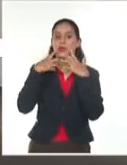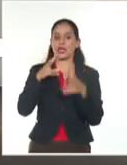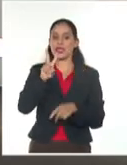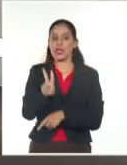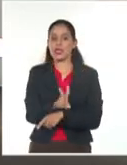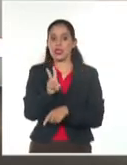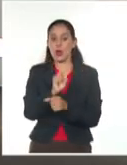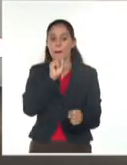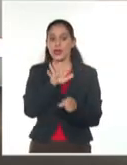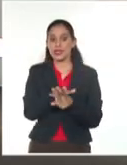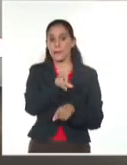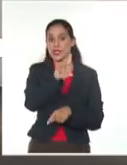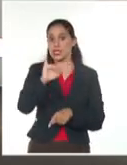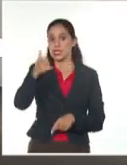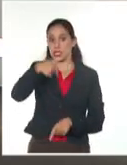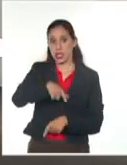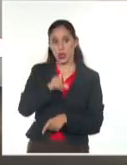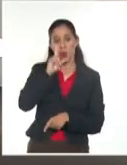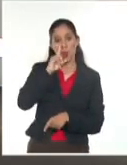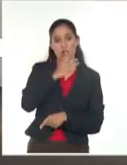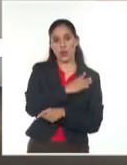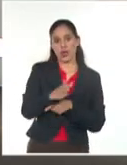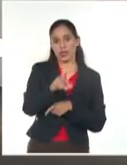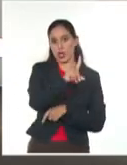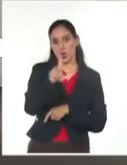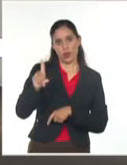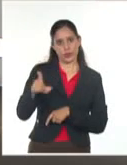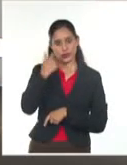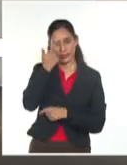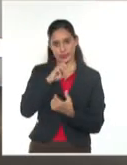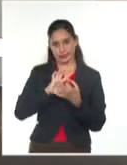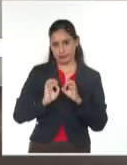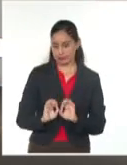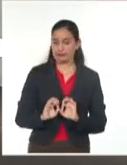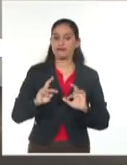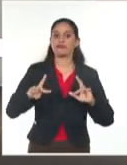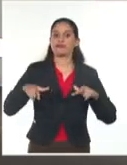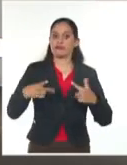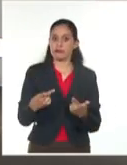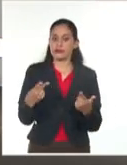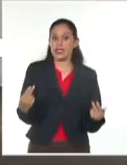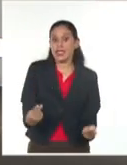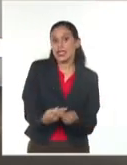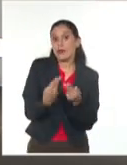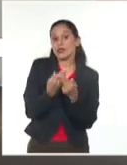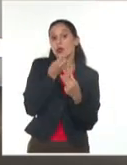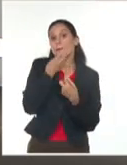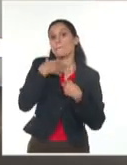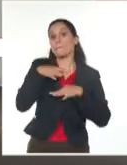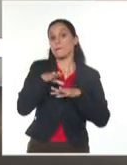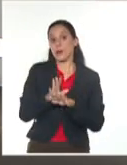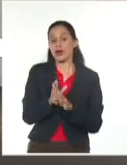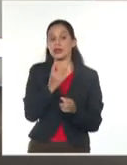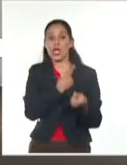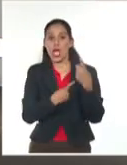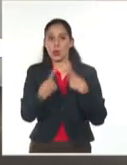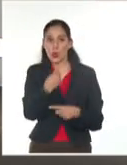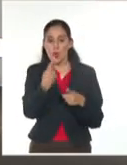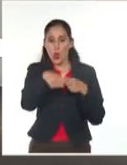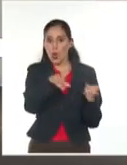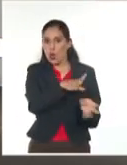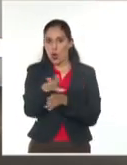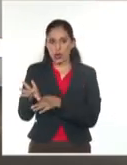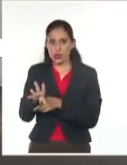26 de julio y hasta el 11 de agosto. En caso de que coincidan dos eventos importantes para Cuba, se habilitará el canal educativo de